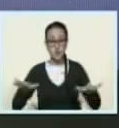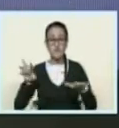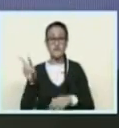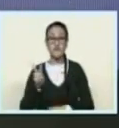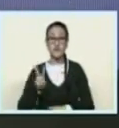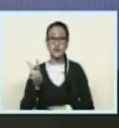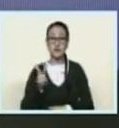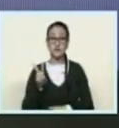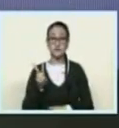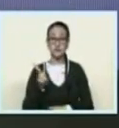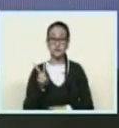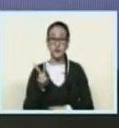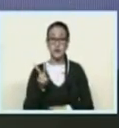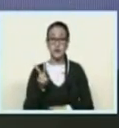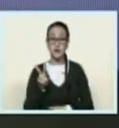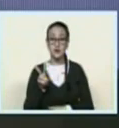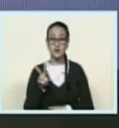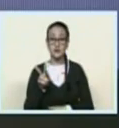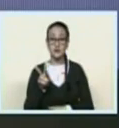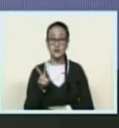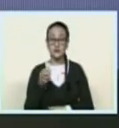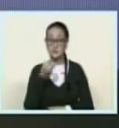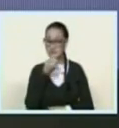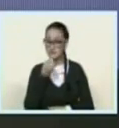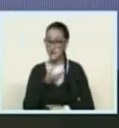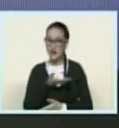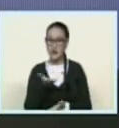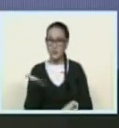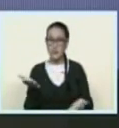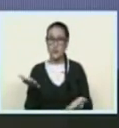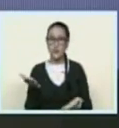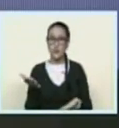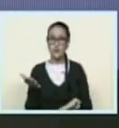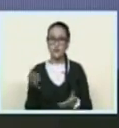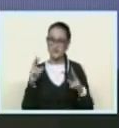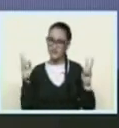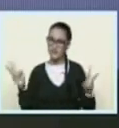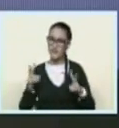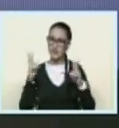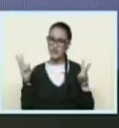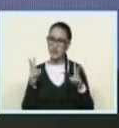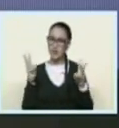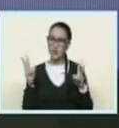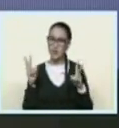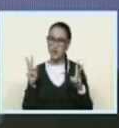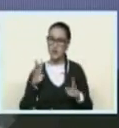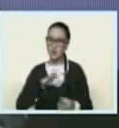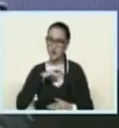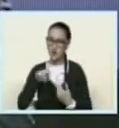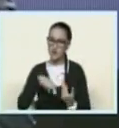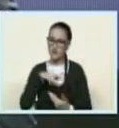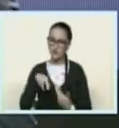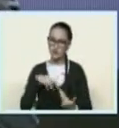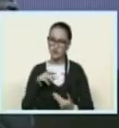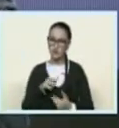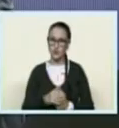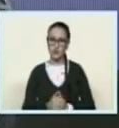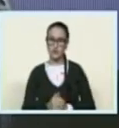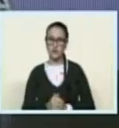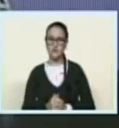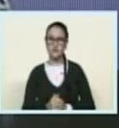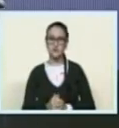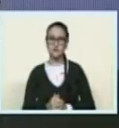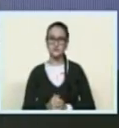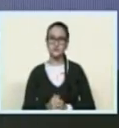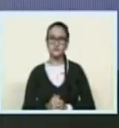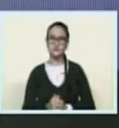esta hermosa, justa y necesaria victoria de las fuerzas revolucionarias, el hecho de